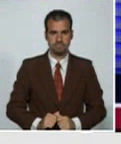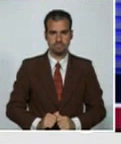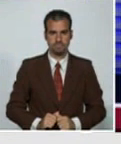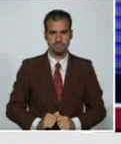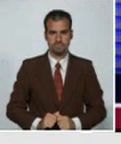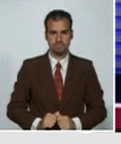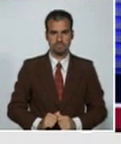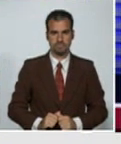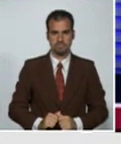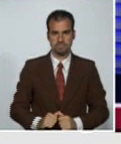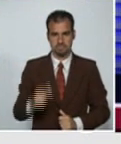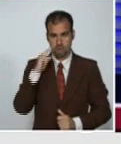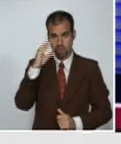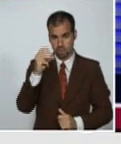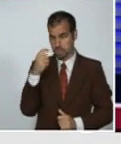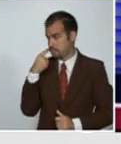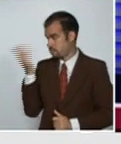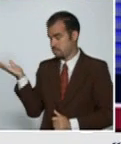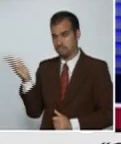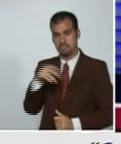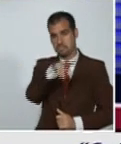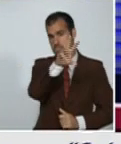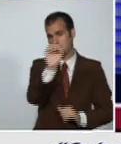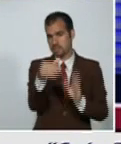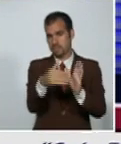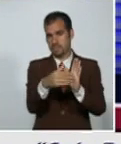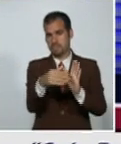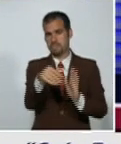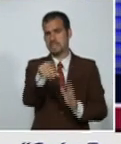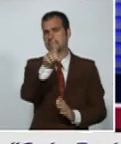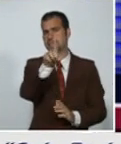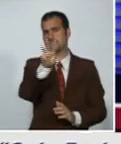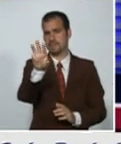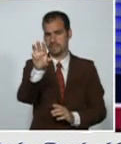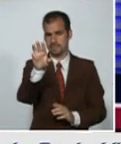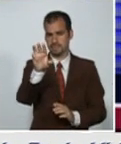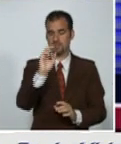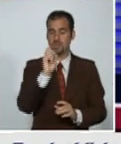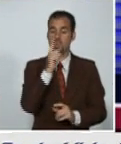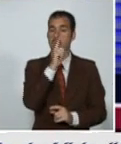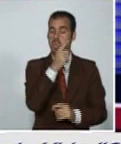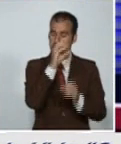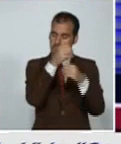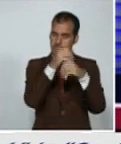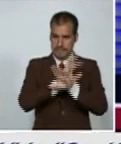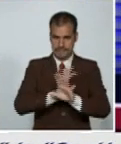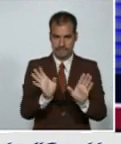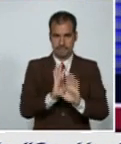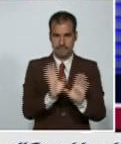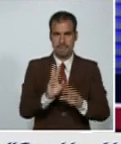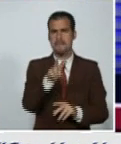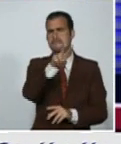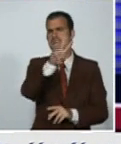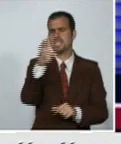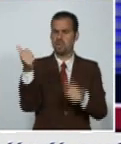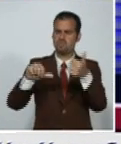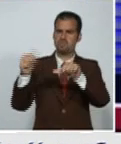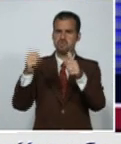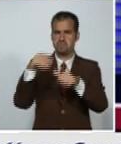de 20.013 muestras en el día de ayer en los 23 laboratorios de biología